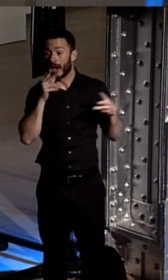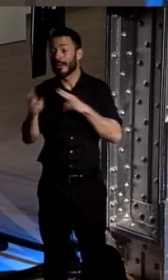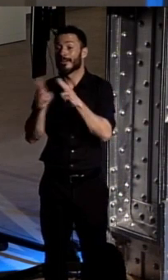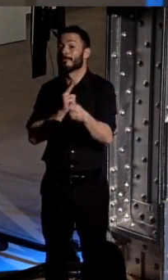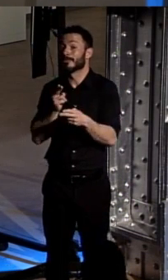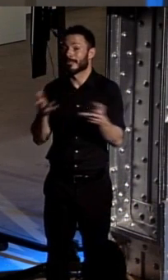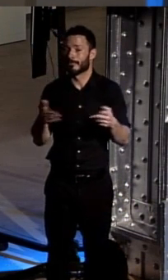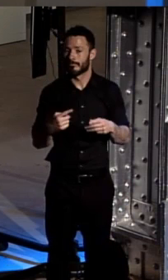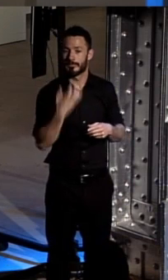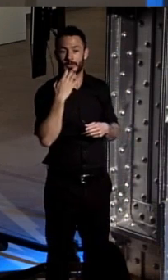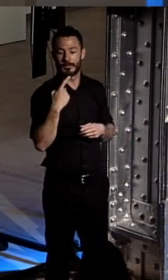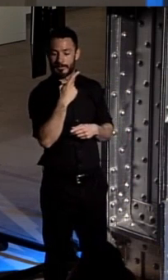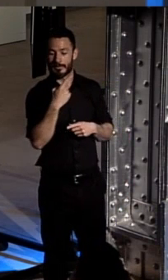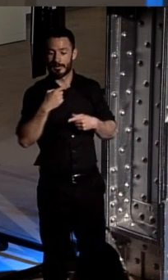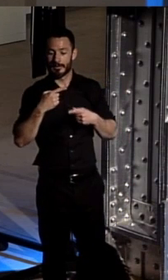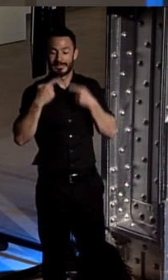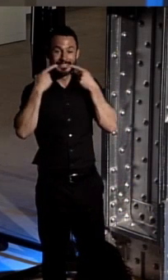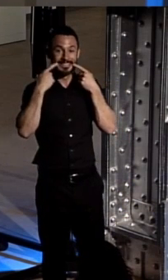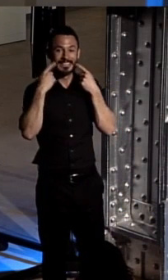se la dejaría a este de acá, levanten la mano.